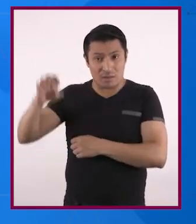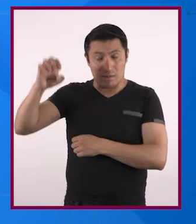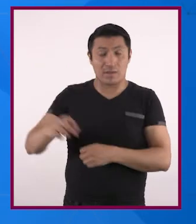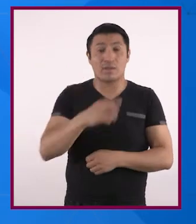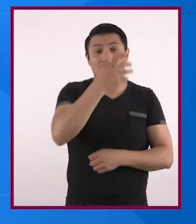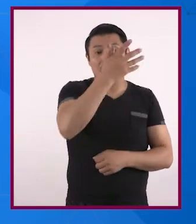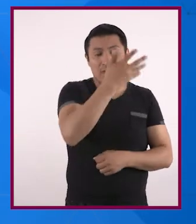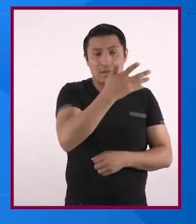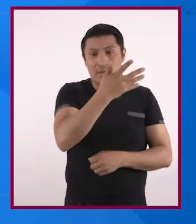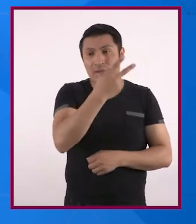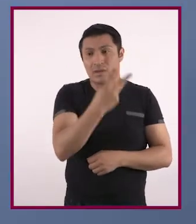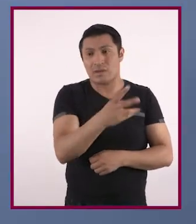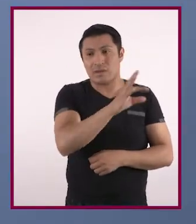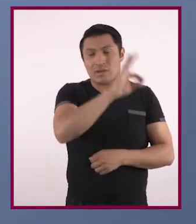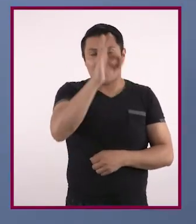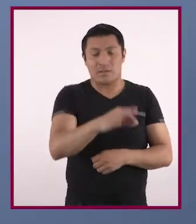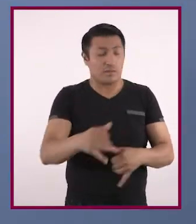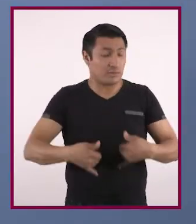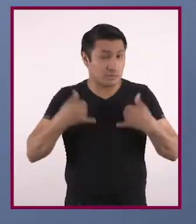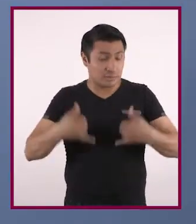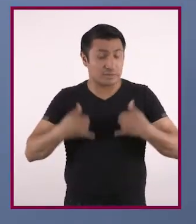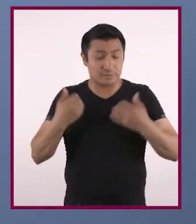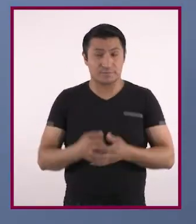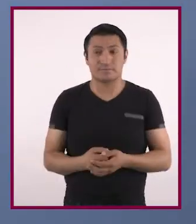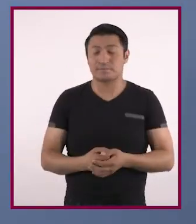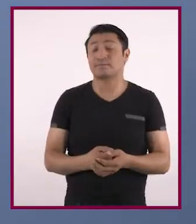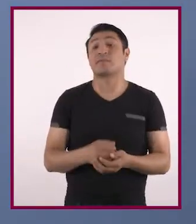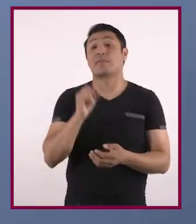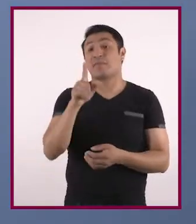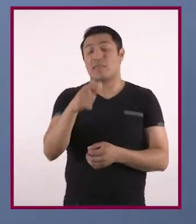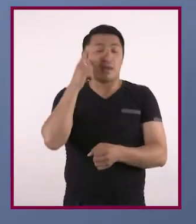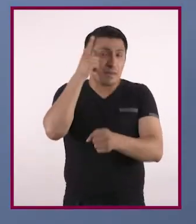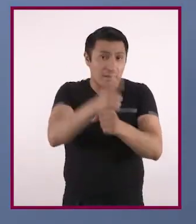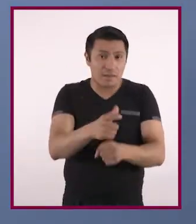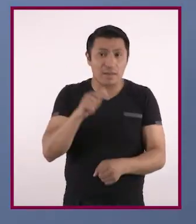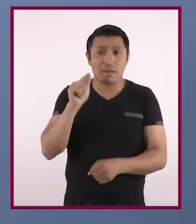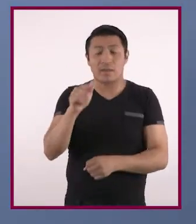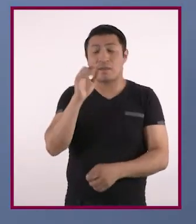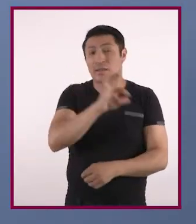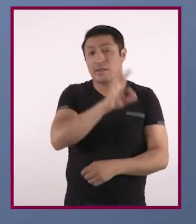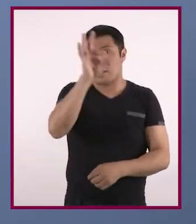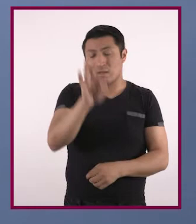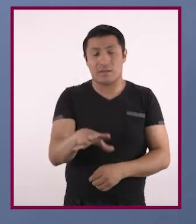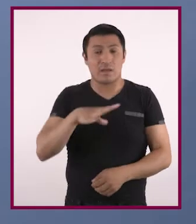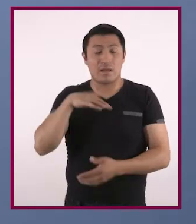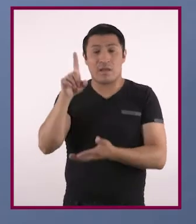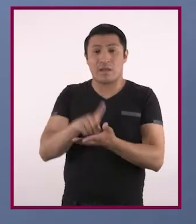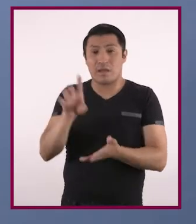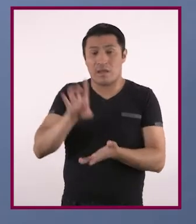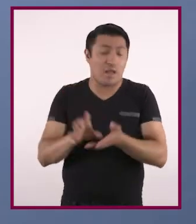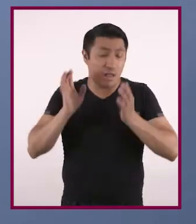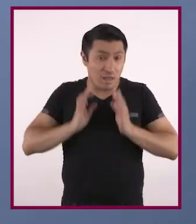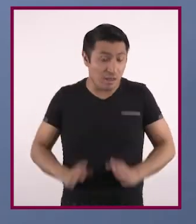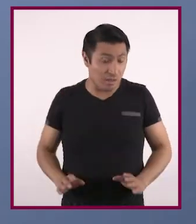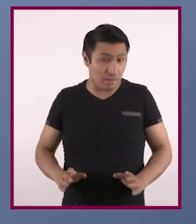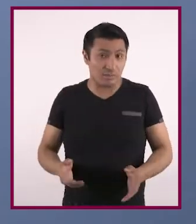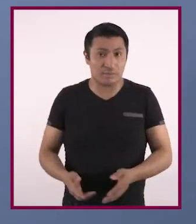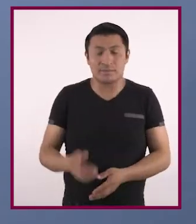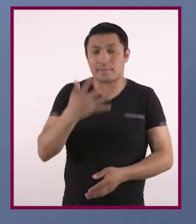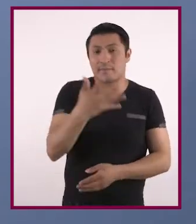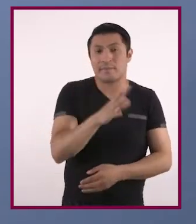2% son adolescentes. Este registro también arrojó que el 17% tiene alguna discapacidad física,